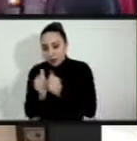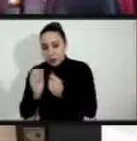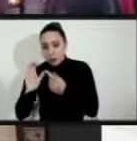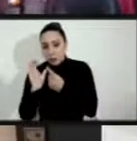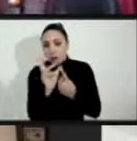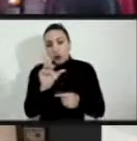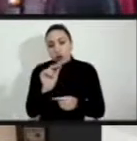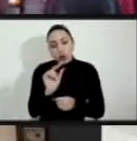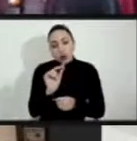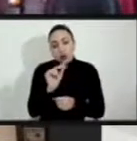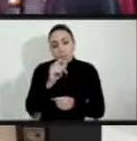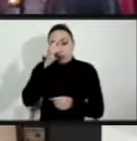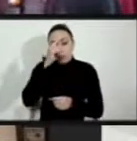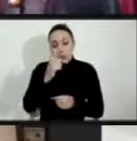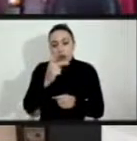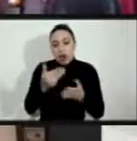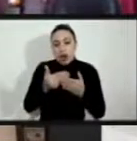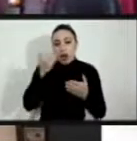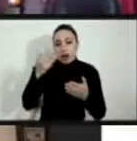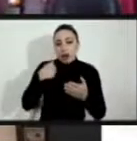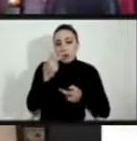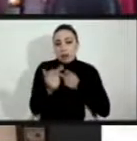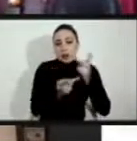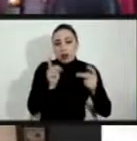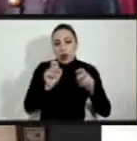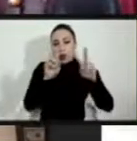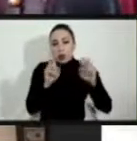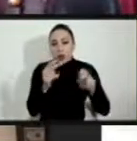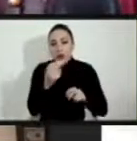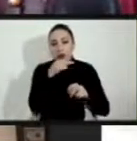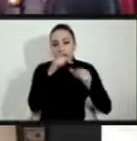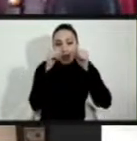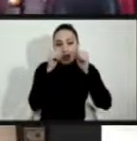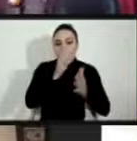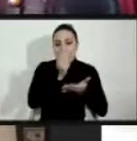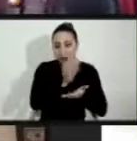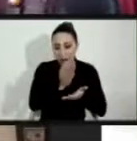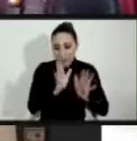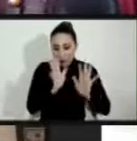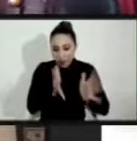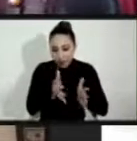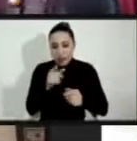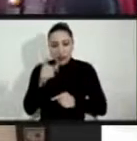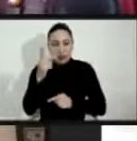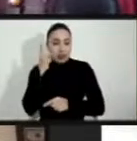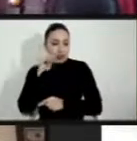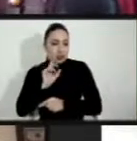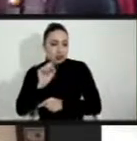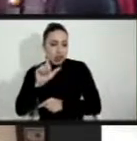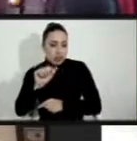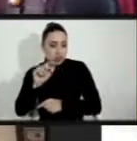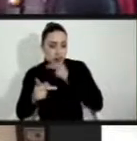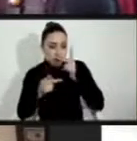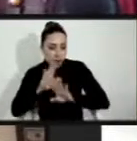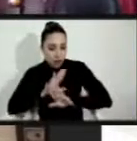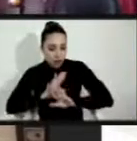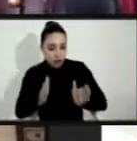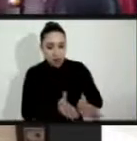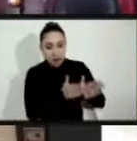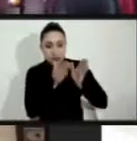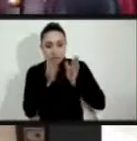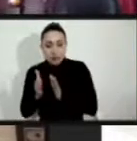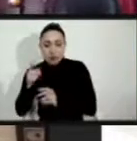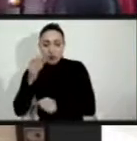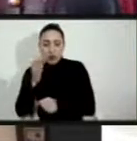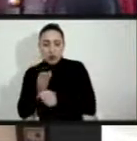Porque sí. Ya pasó de ser de urgente y obvia resolución. Ya habló la diputada Salido, entonces estaríamos con la parte